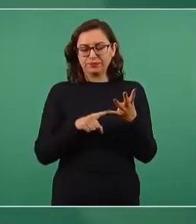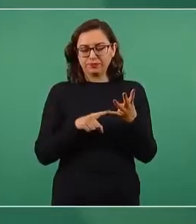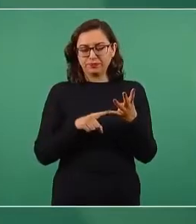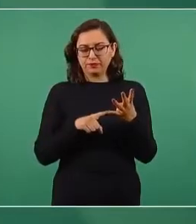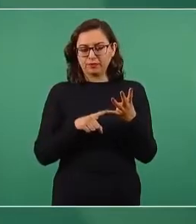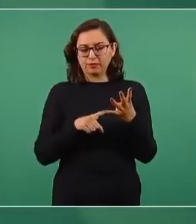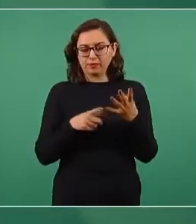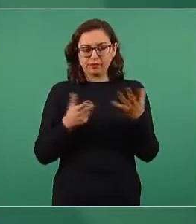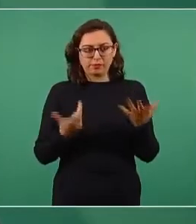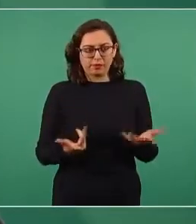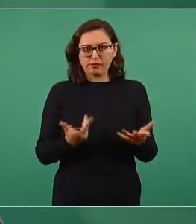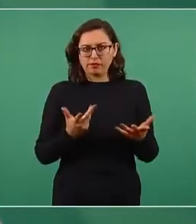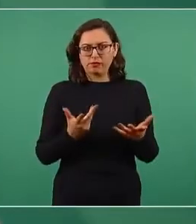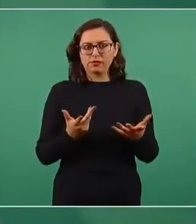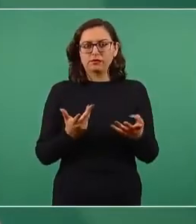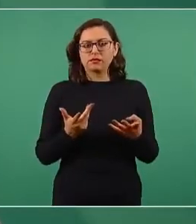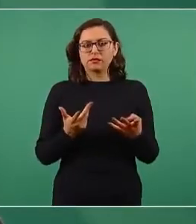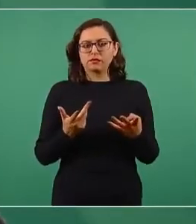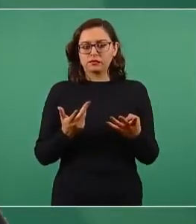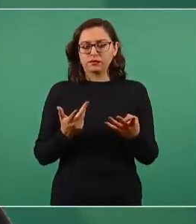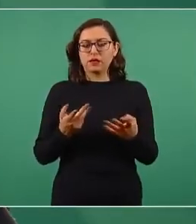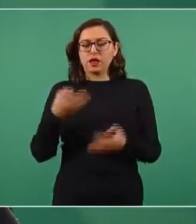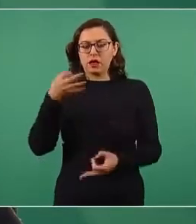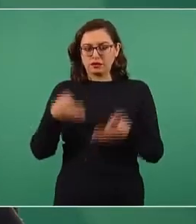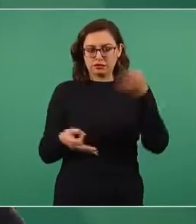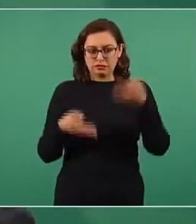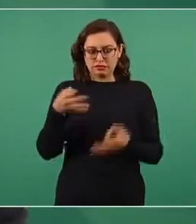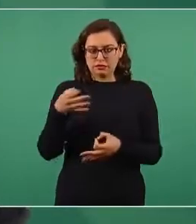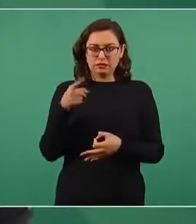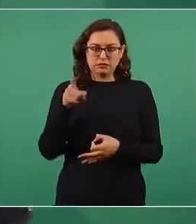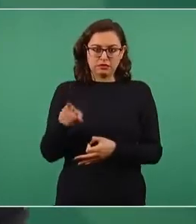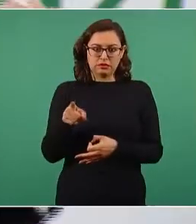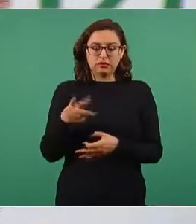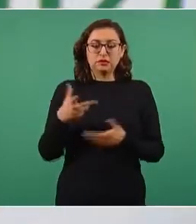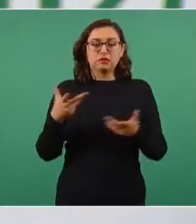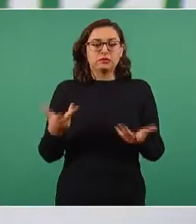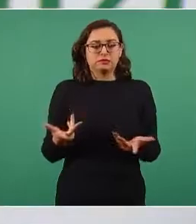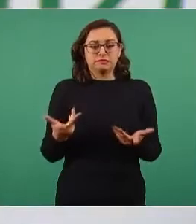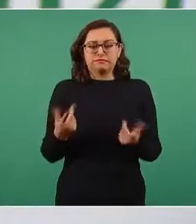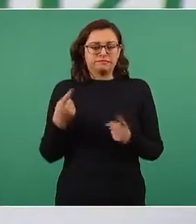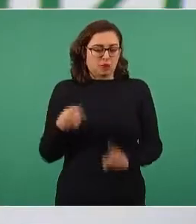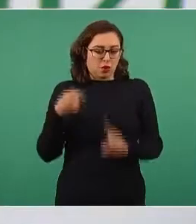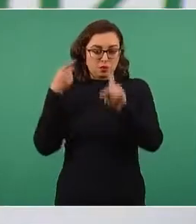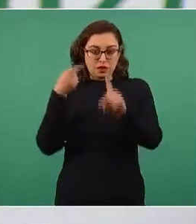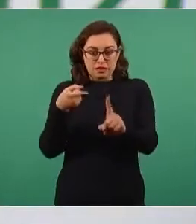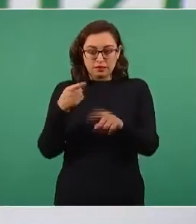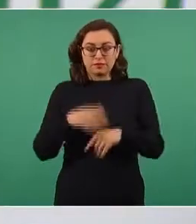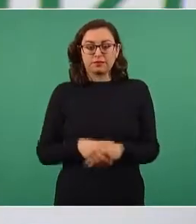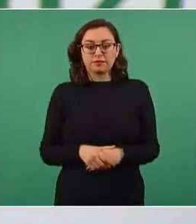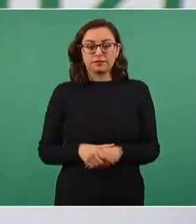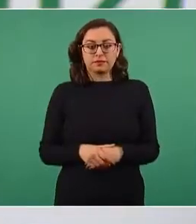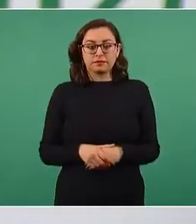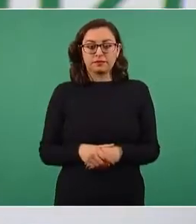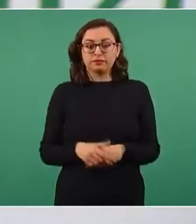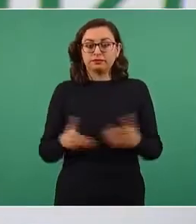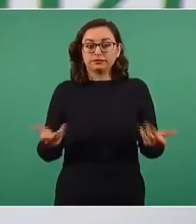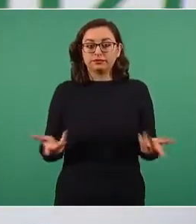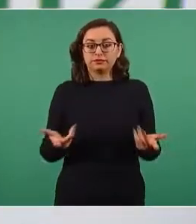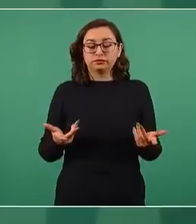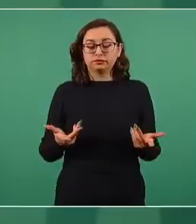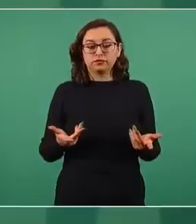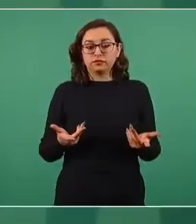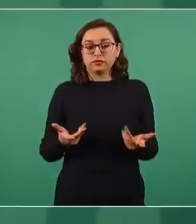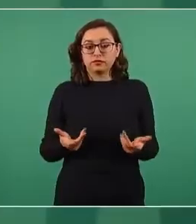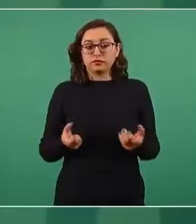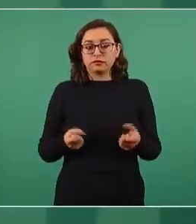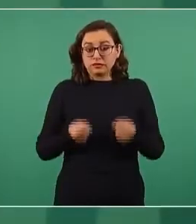y diversas, también tuvieron conversación con el Fiscal General de la República. Sintetizo, no fue la materia principal la seguridad en